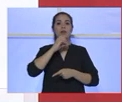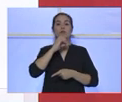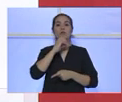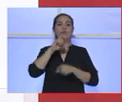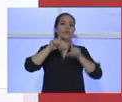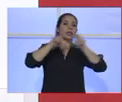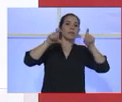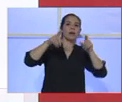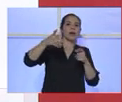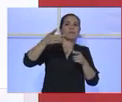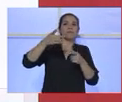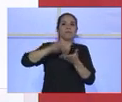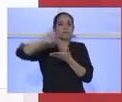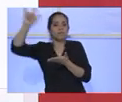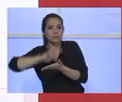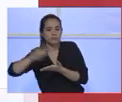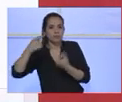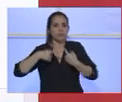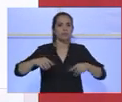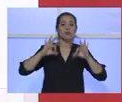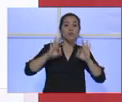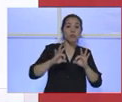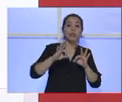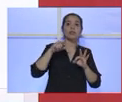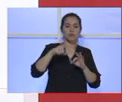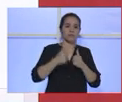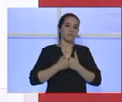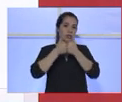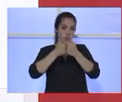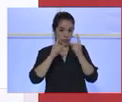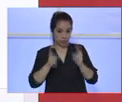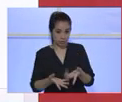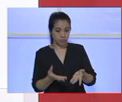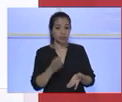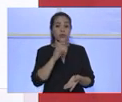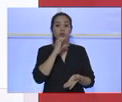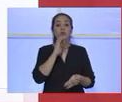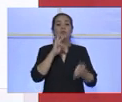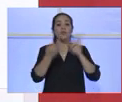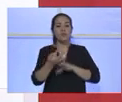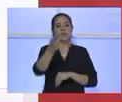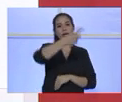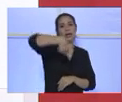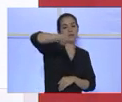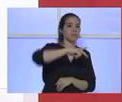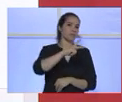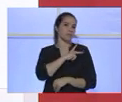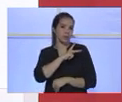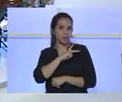de las aerolíneas, claro, puesto que el sistema de comercialización va a implicar de que todo el mundo se ajuste